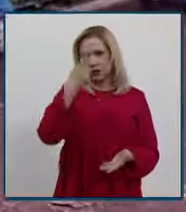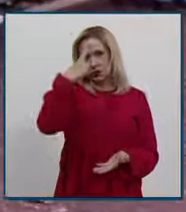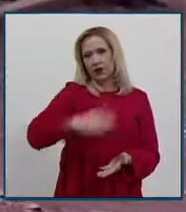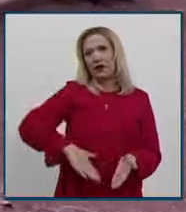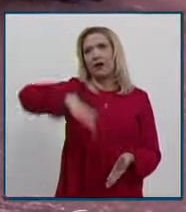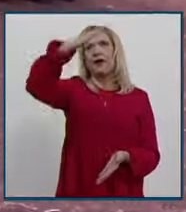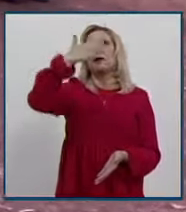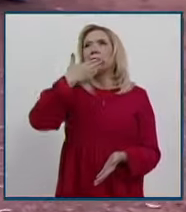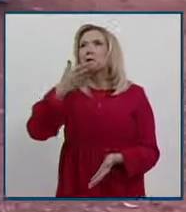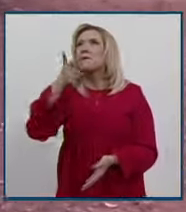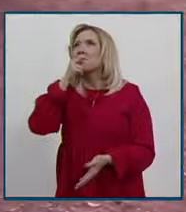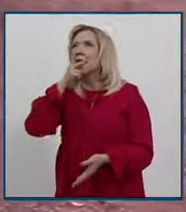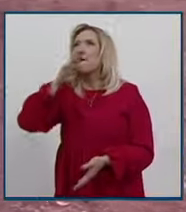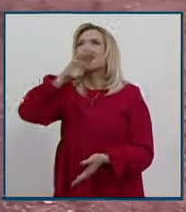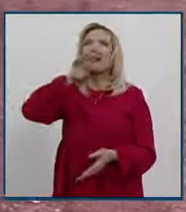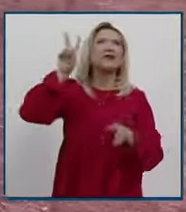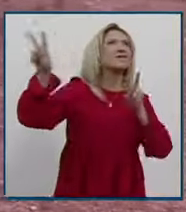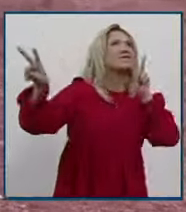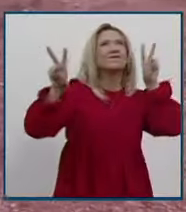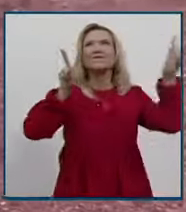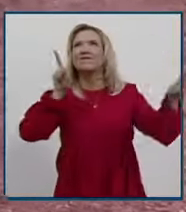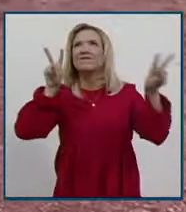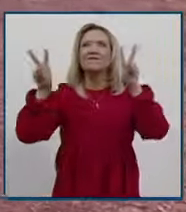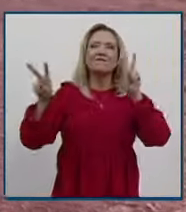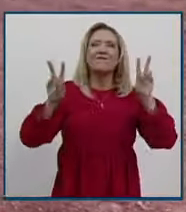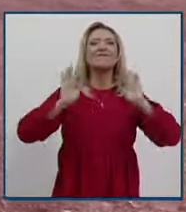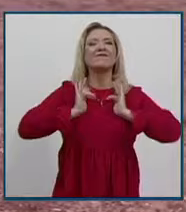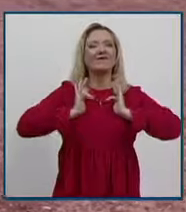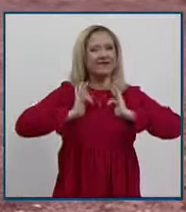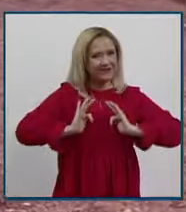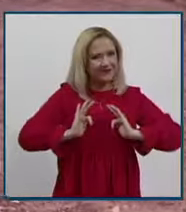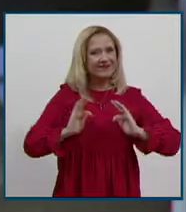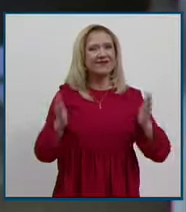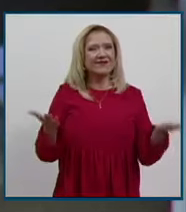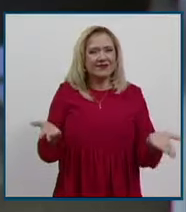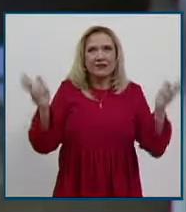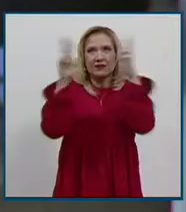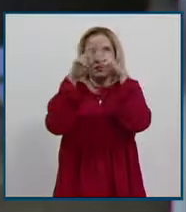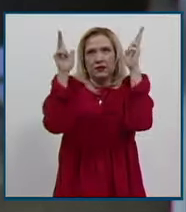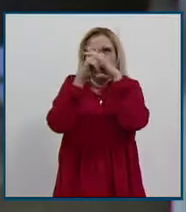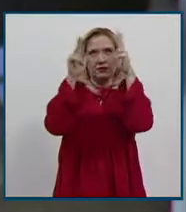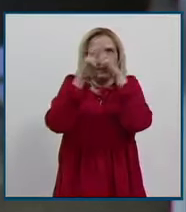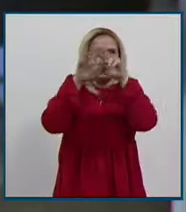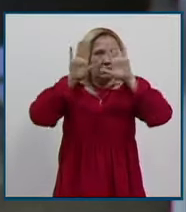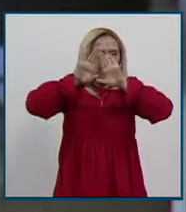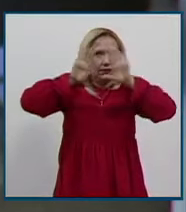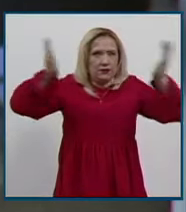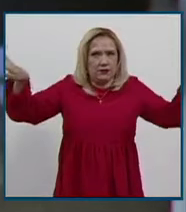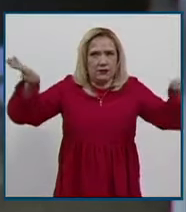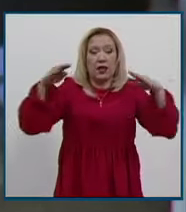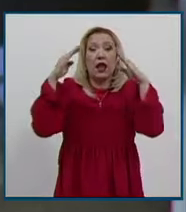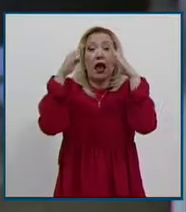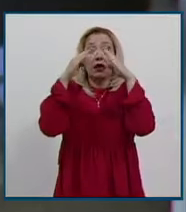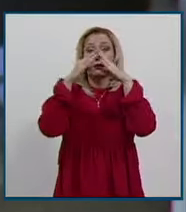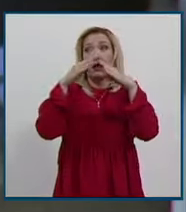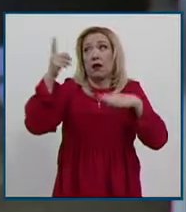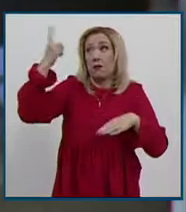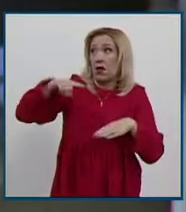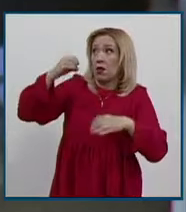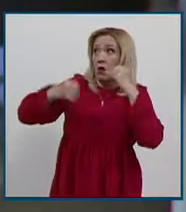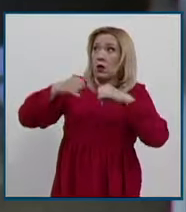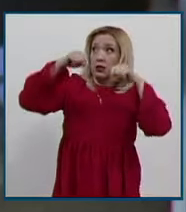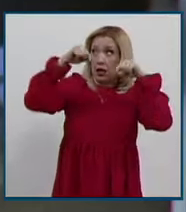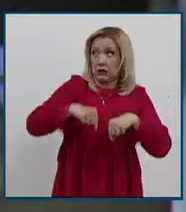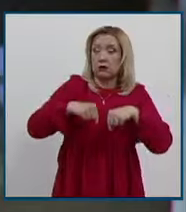y desarrollo psicoemocional del Infante y porque debe regresar lo más pronto posible al domicilio jurisdiccional